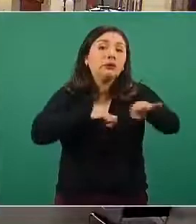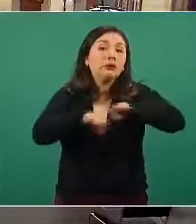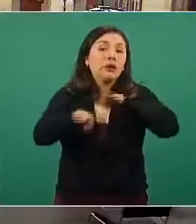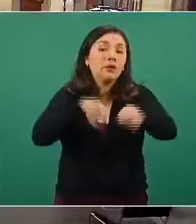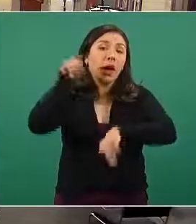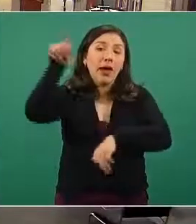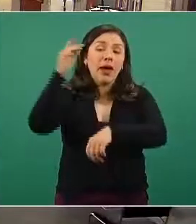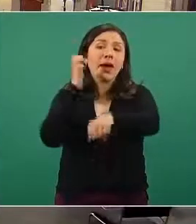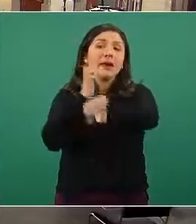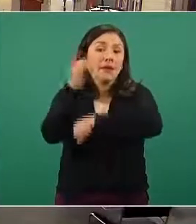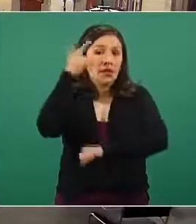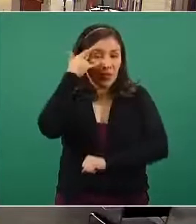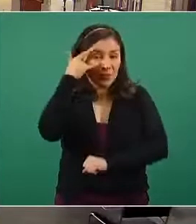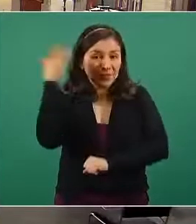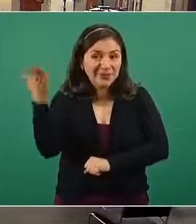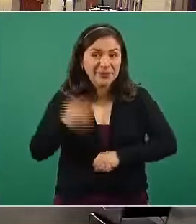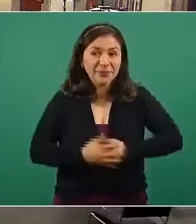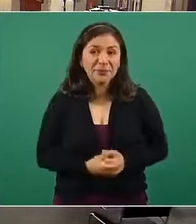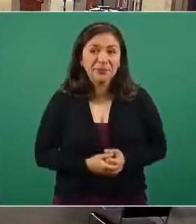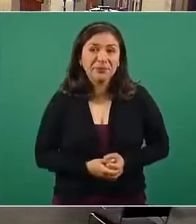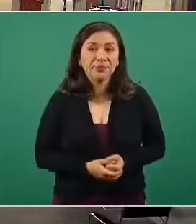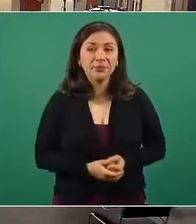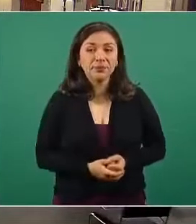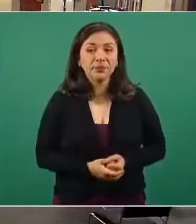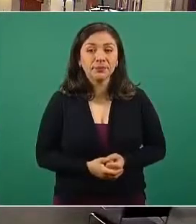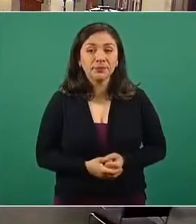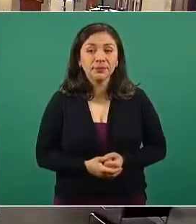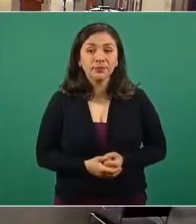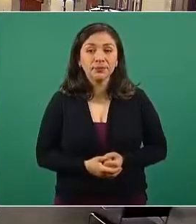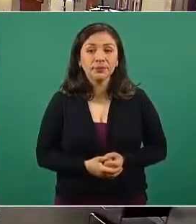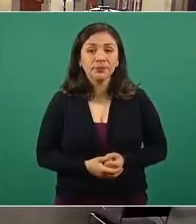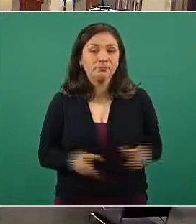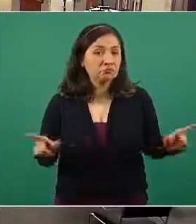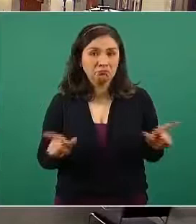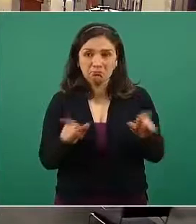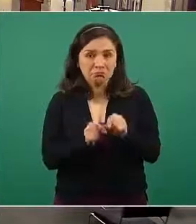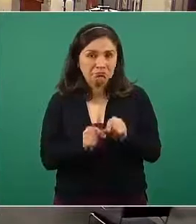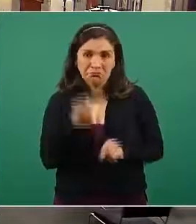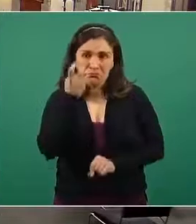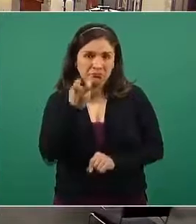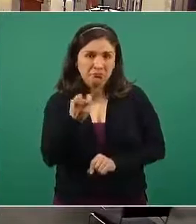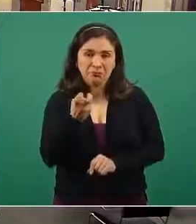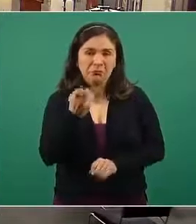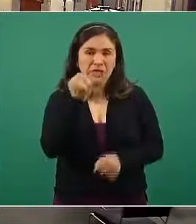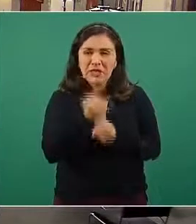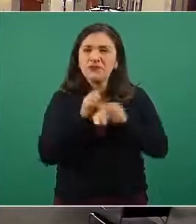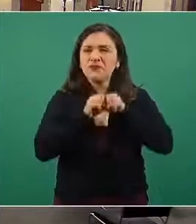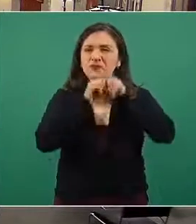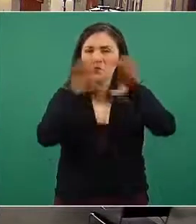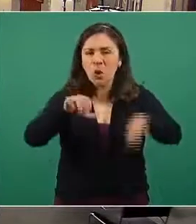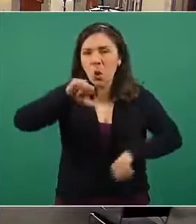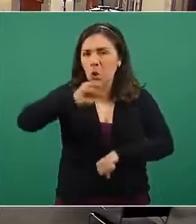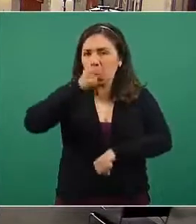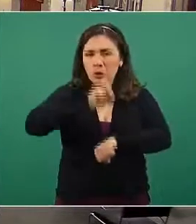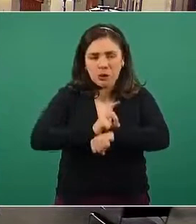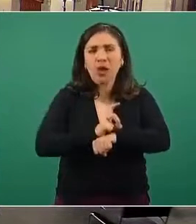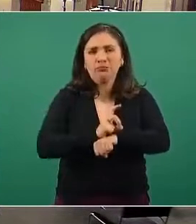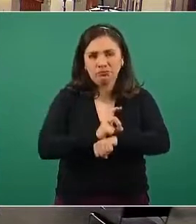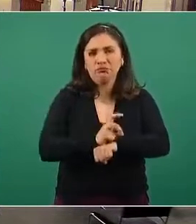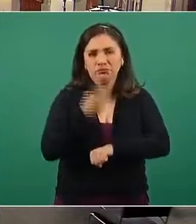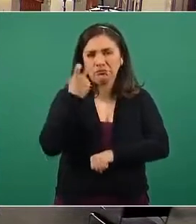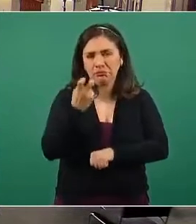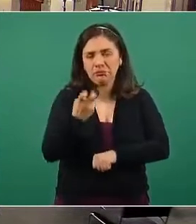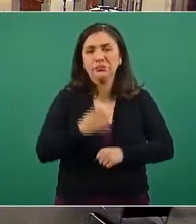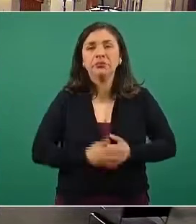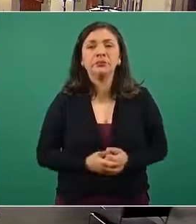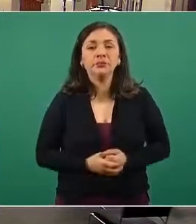el estado de Campeche. Bien, con esto estaríamos concluyendo la actualización de los